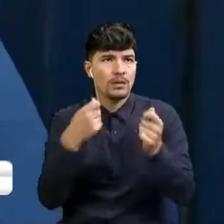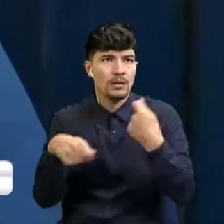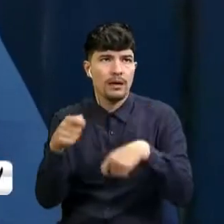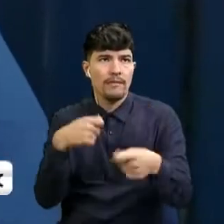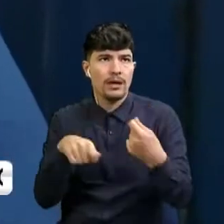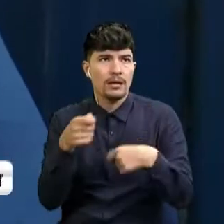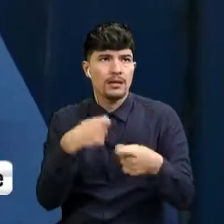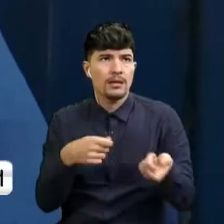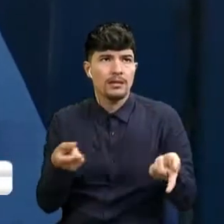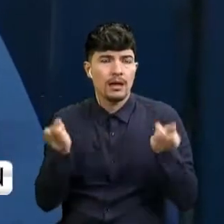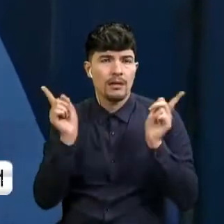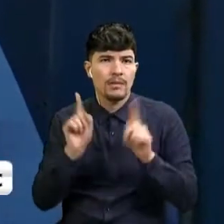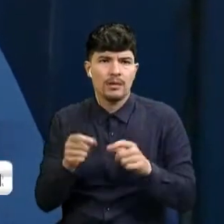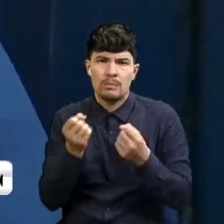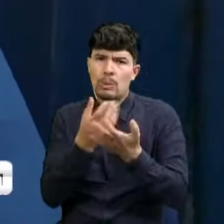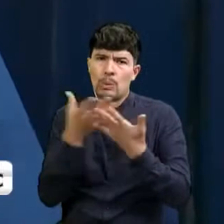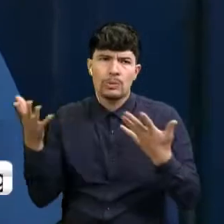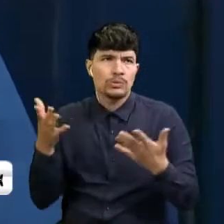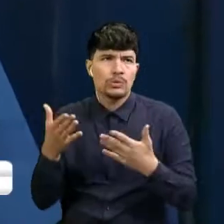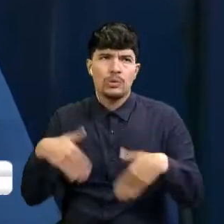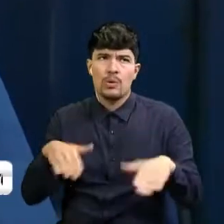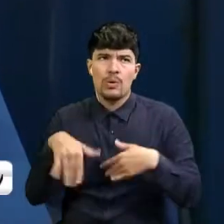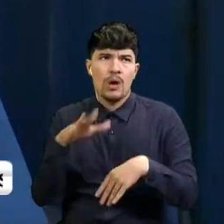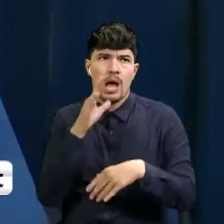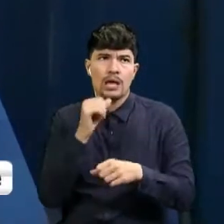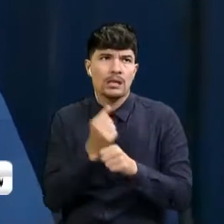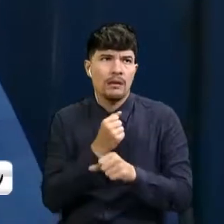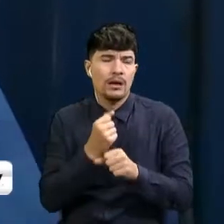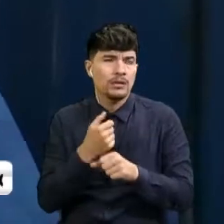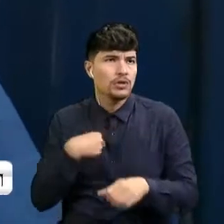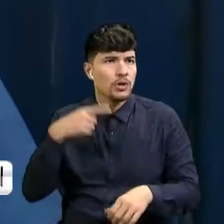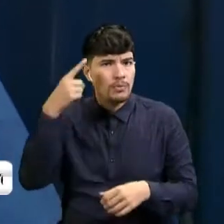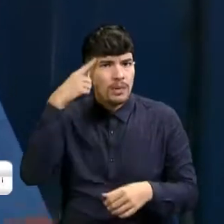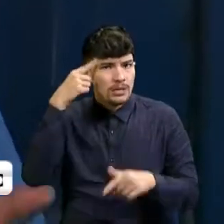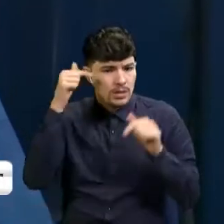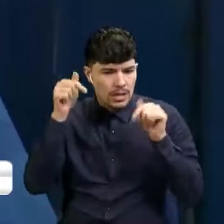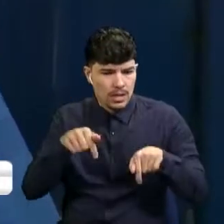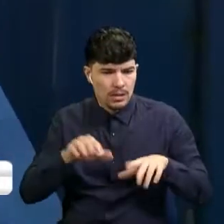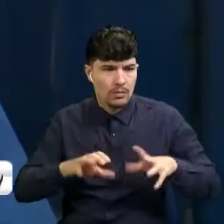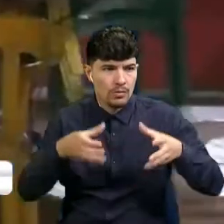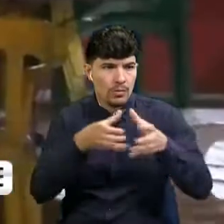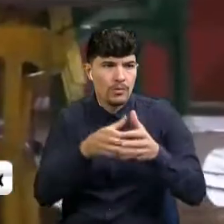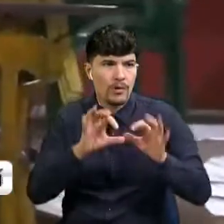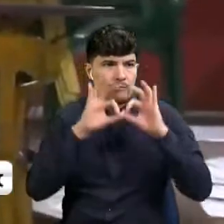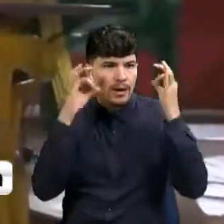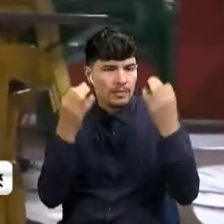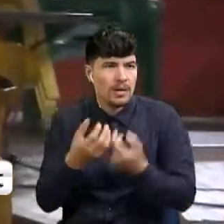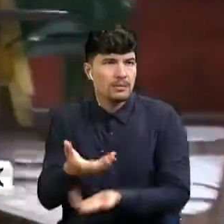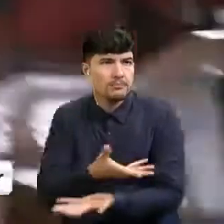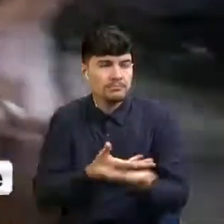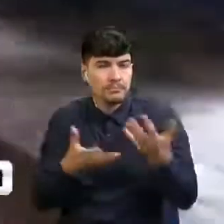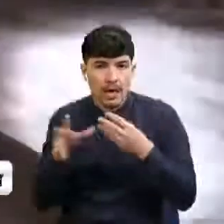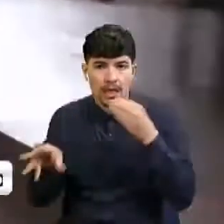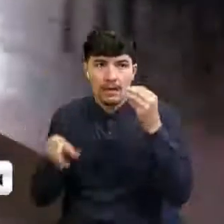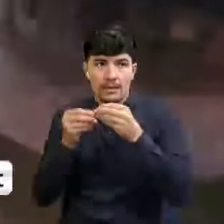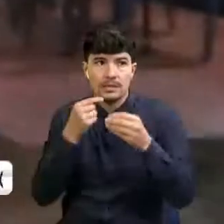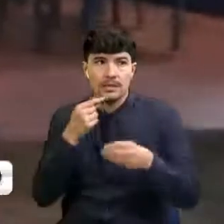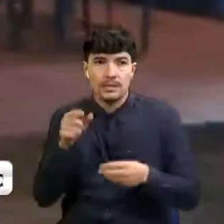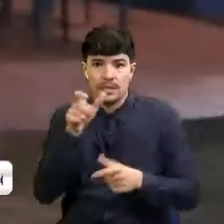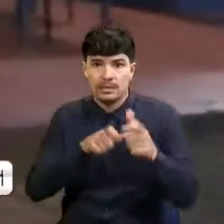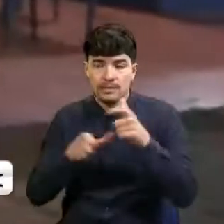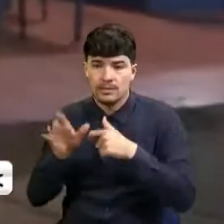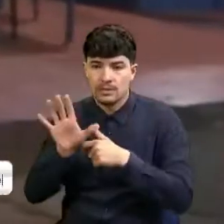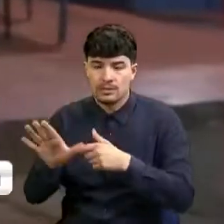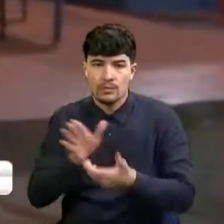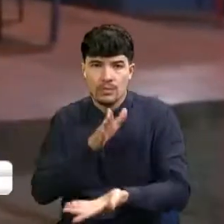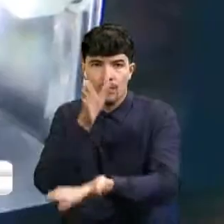y es mucho el desempleo, la verdad. Pienso que acá somos un grupo de familia, de paisanos. Además dijeron que la gente que acude a